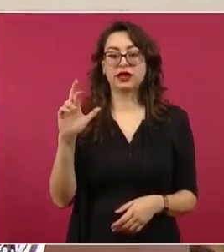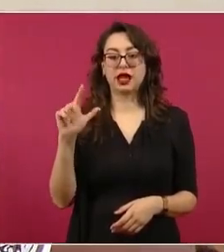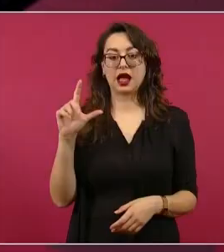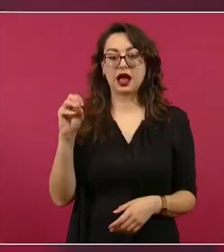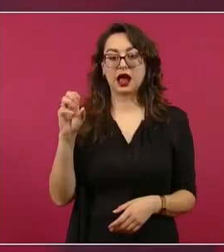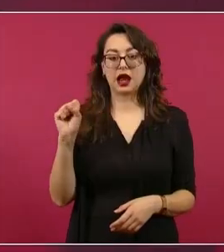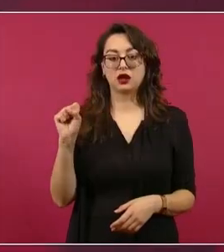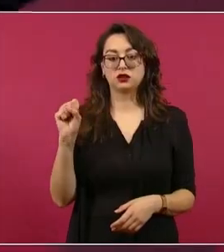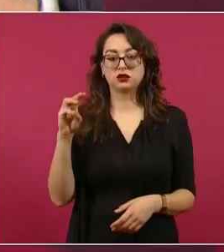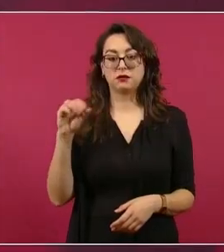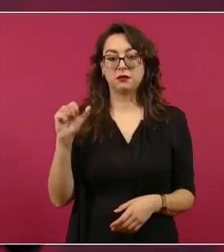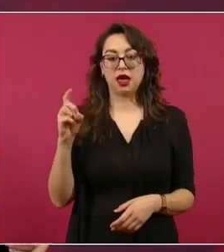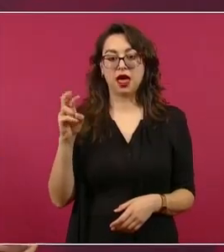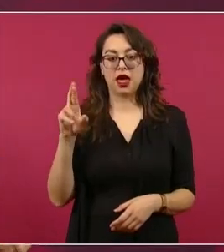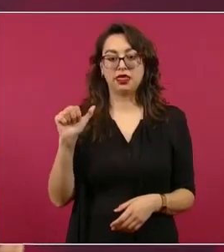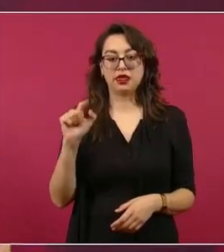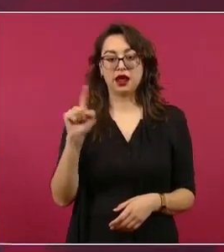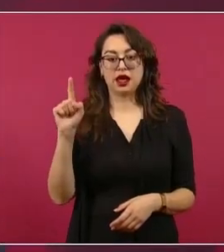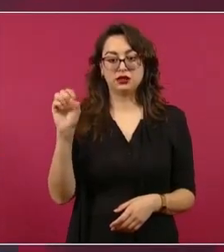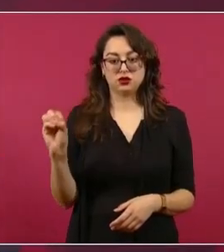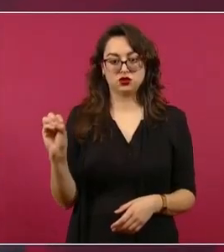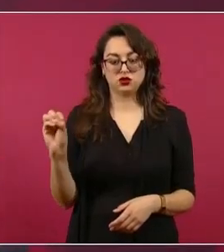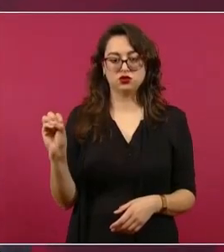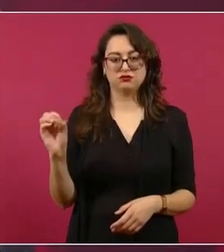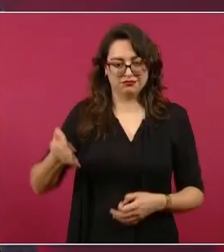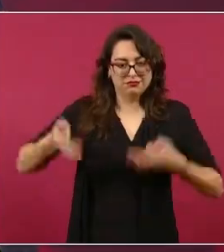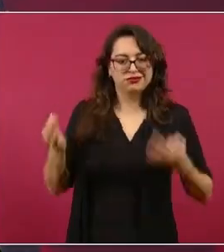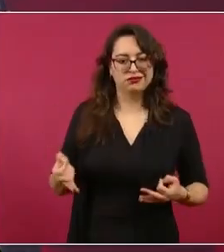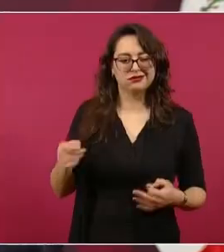Madrazo, el Grande,